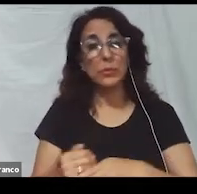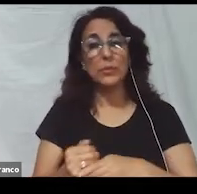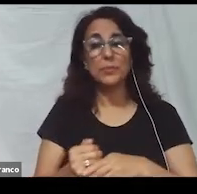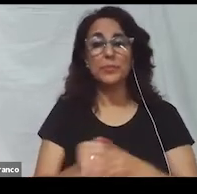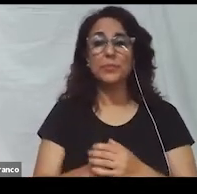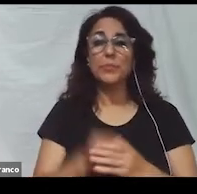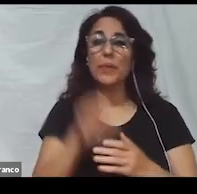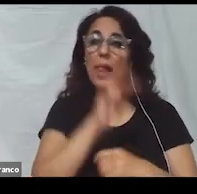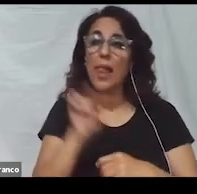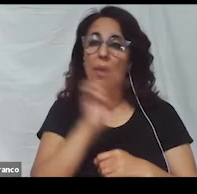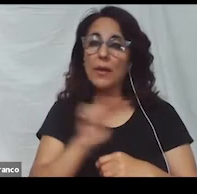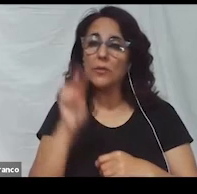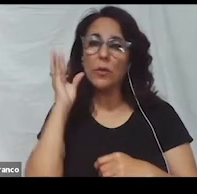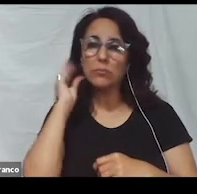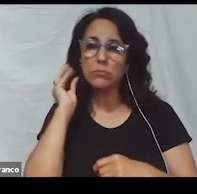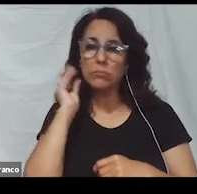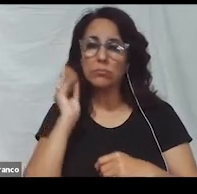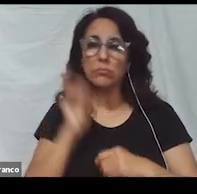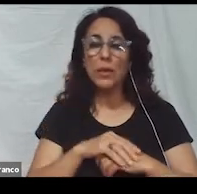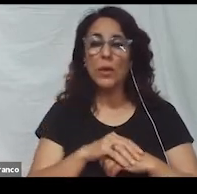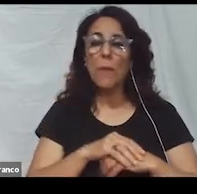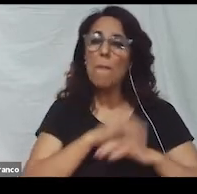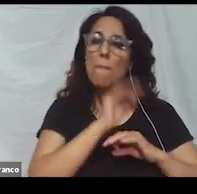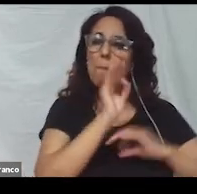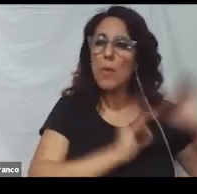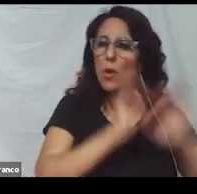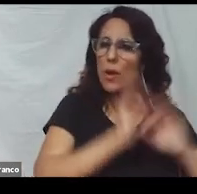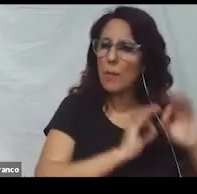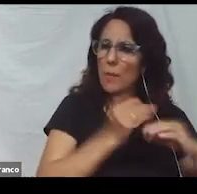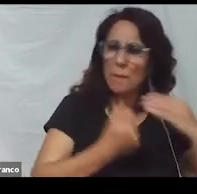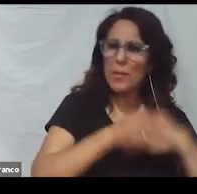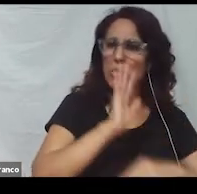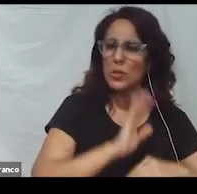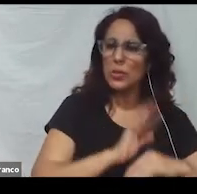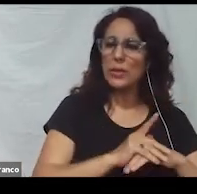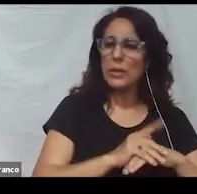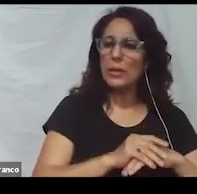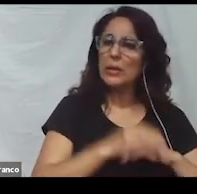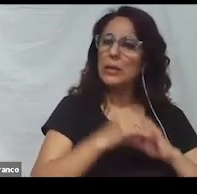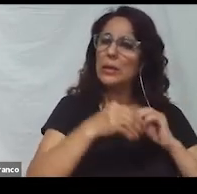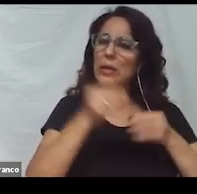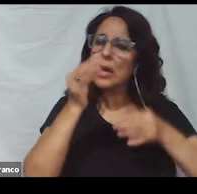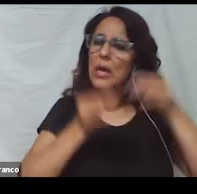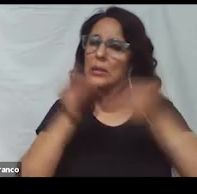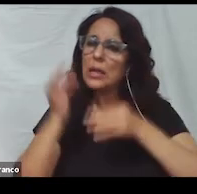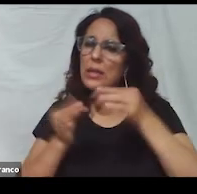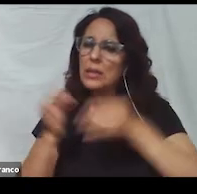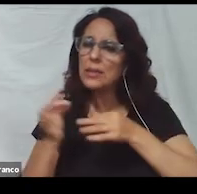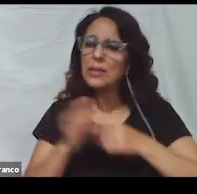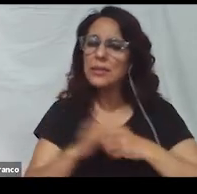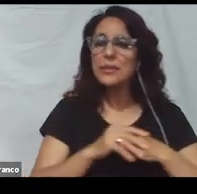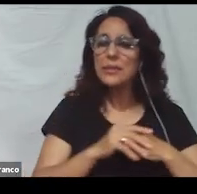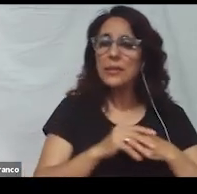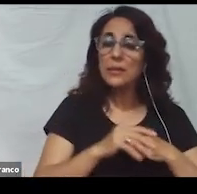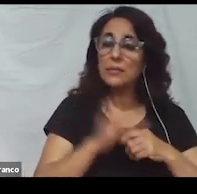es el clásico que casi todos los programadores utilizamos. De hecho, en muchas estadísticas, este lector NVDA